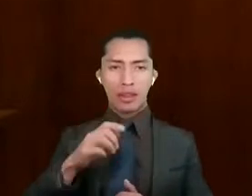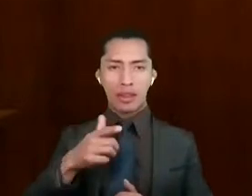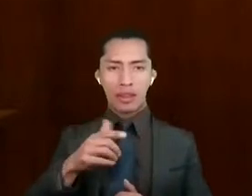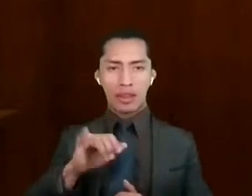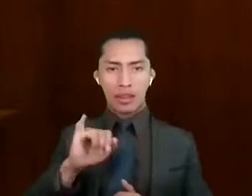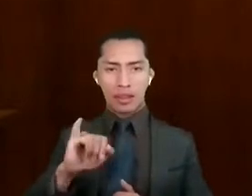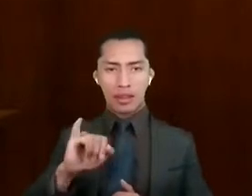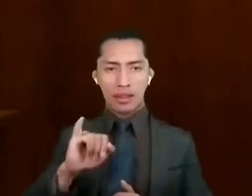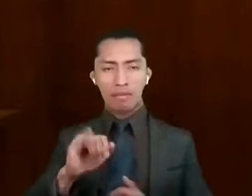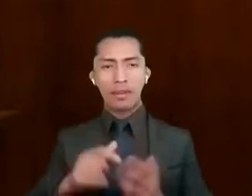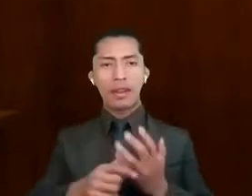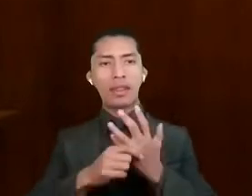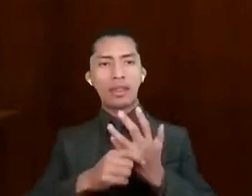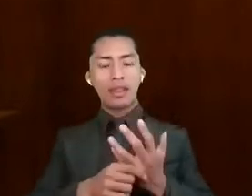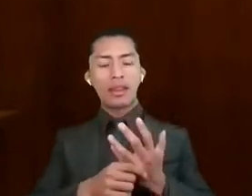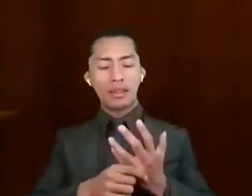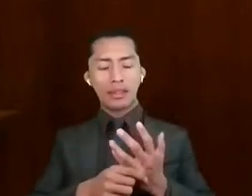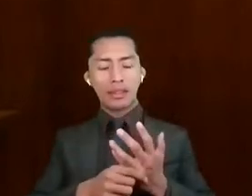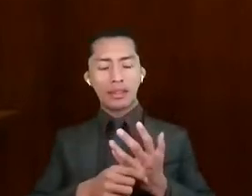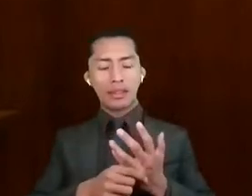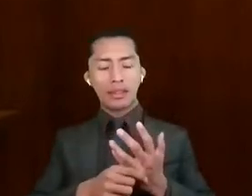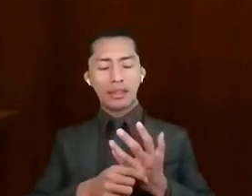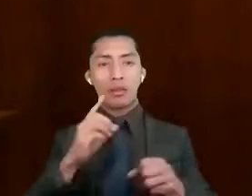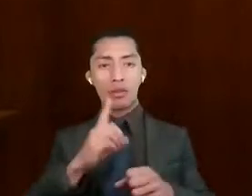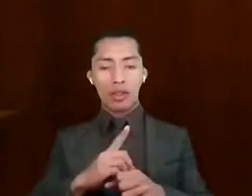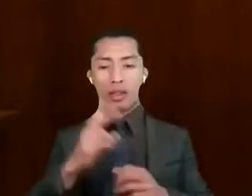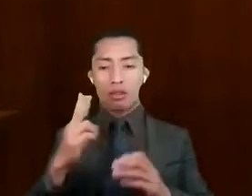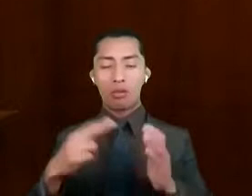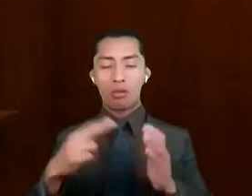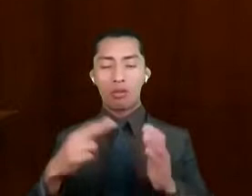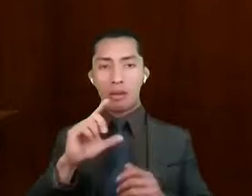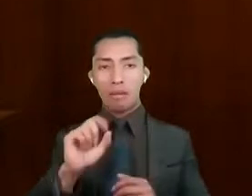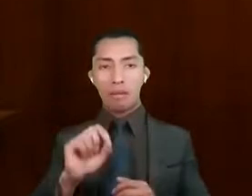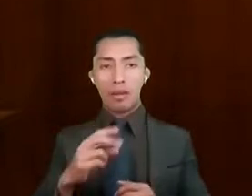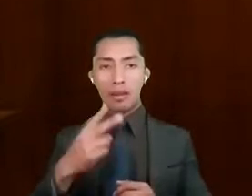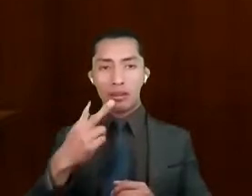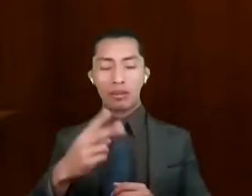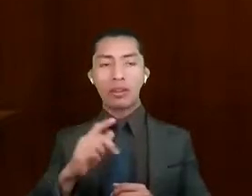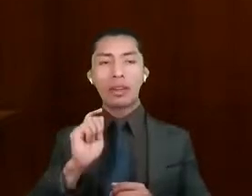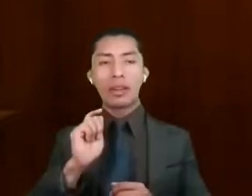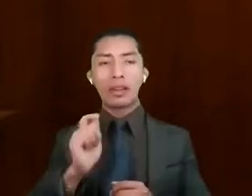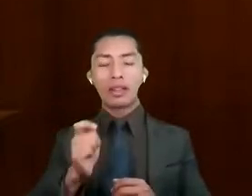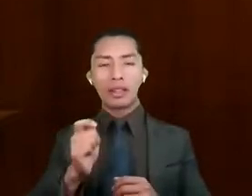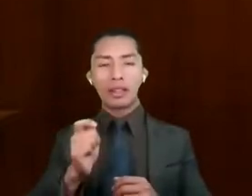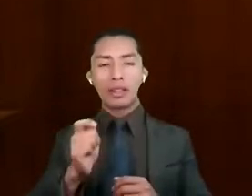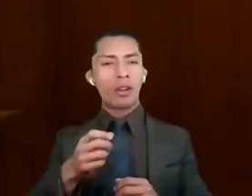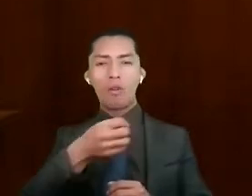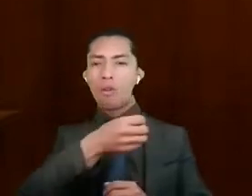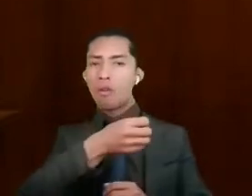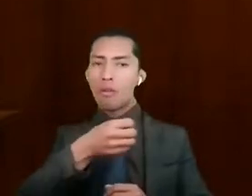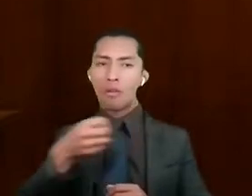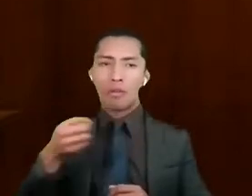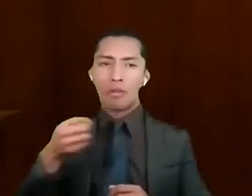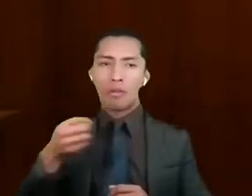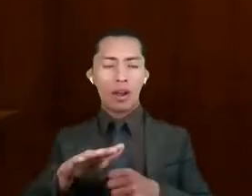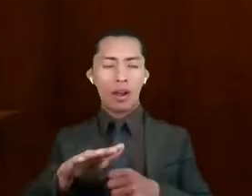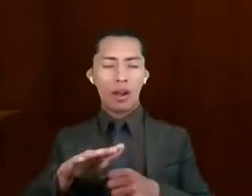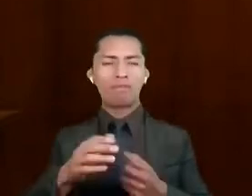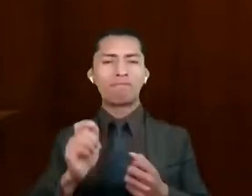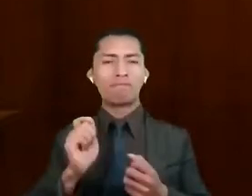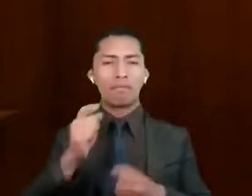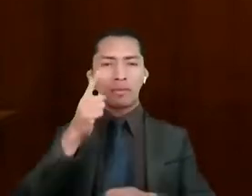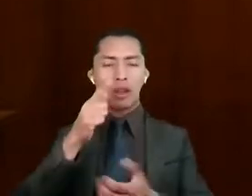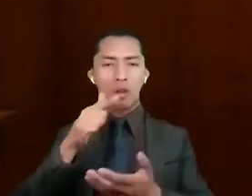pública para este año 2022 está en el siguiente orden. En primer lugar, Cuautitlán